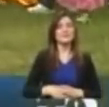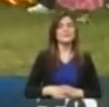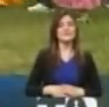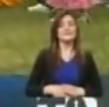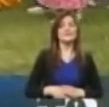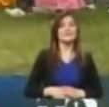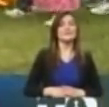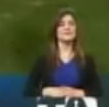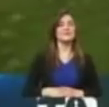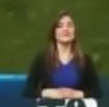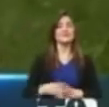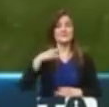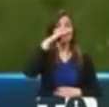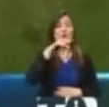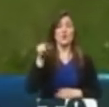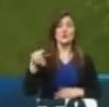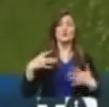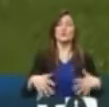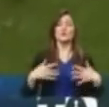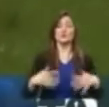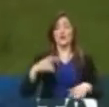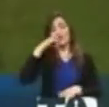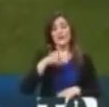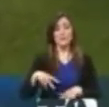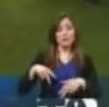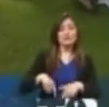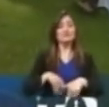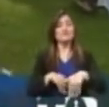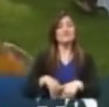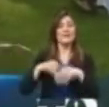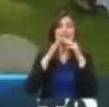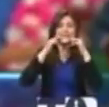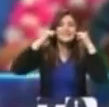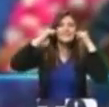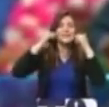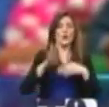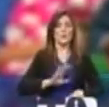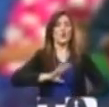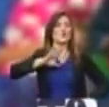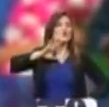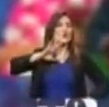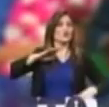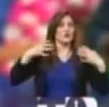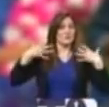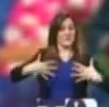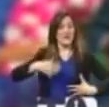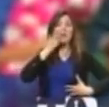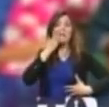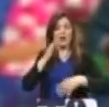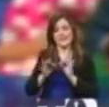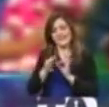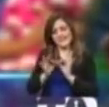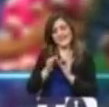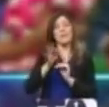Con la inocencia y calidez que los caracteriza, los más pequeños marcharon con una gran sonrisa, orgullosos de los trajes que sus madres